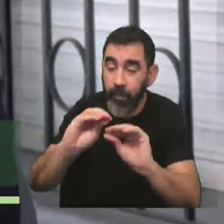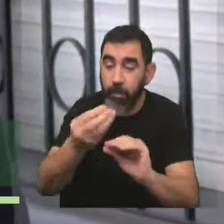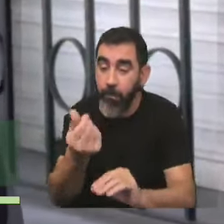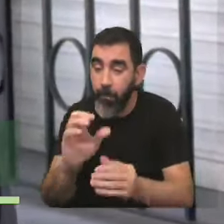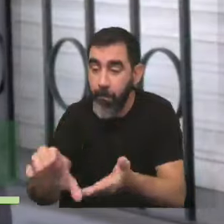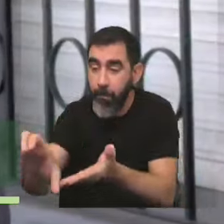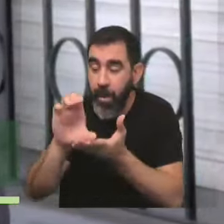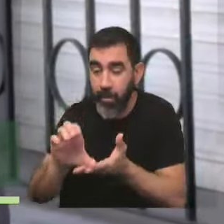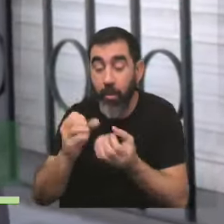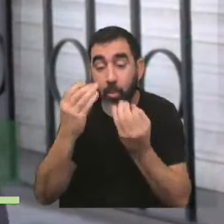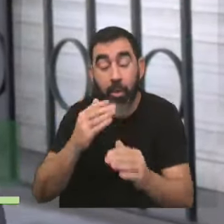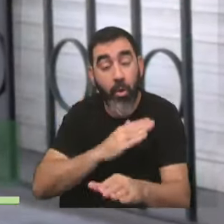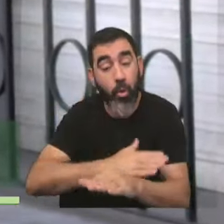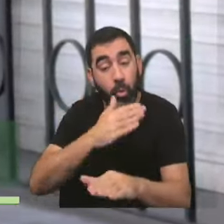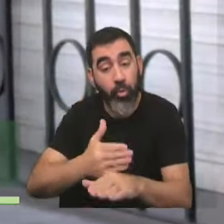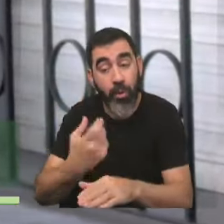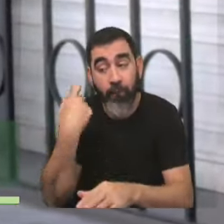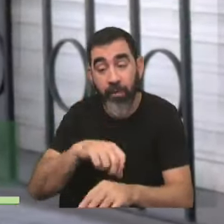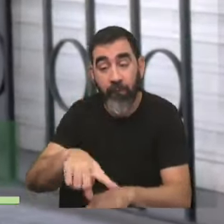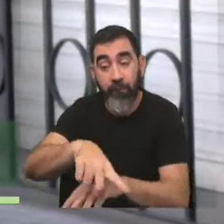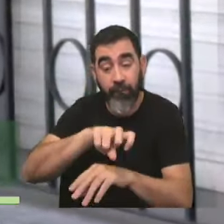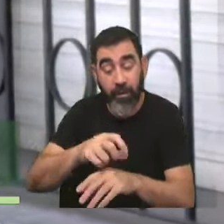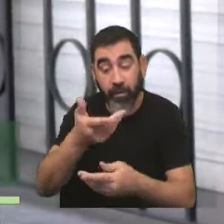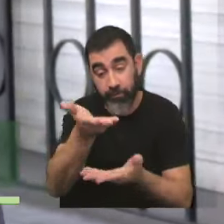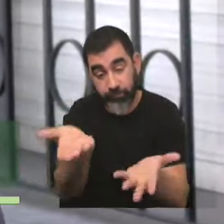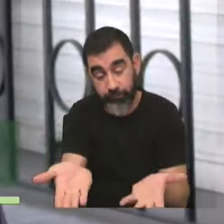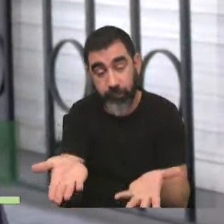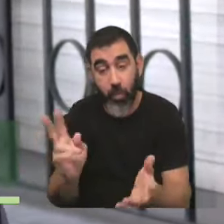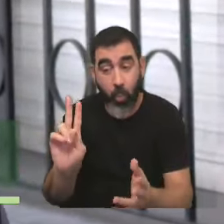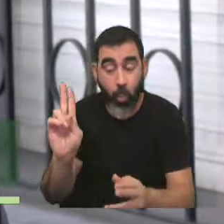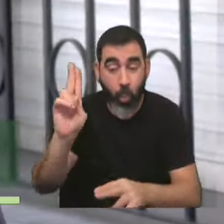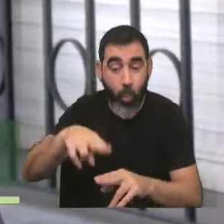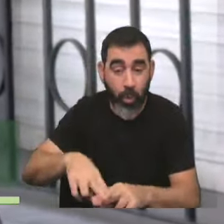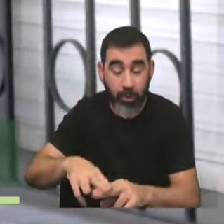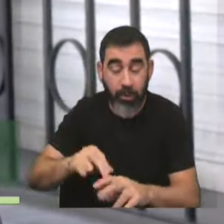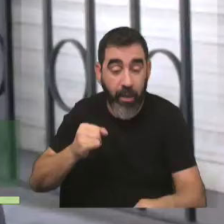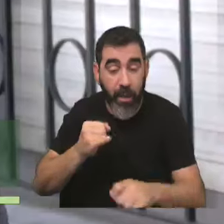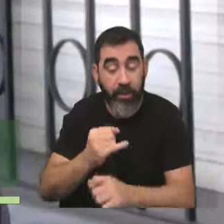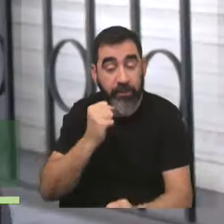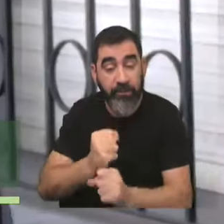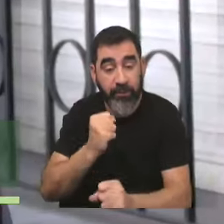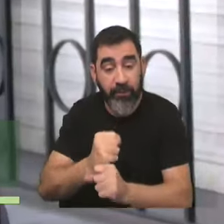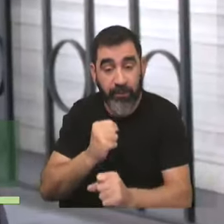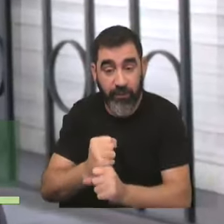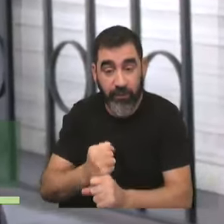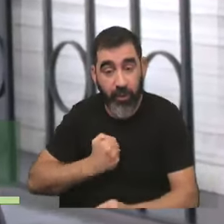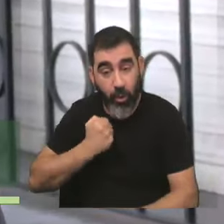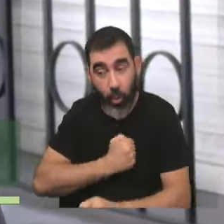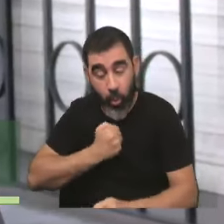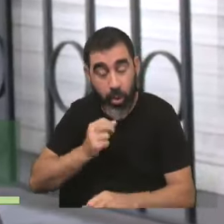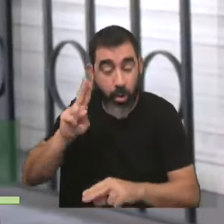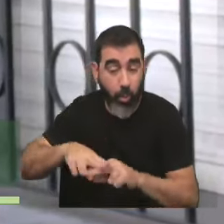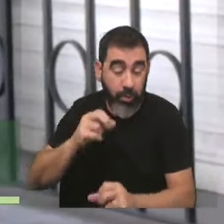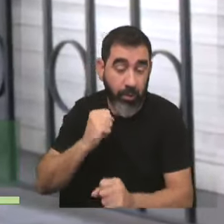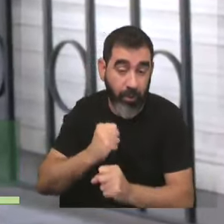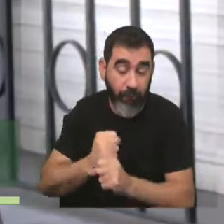la fiscalía porque la consecuencia de la falta de la fiscalía entre otras cosas es el aumento de los siniestros laborales y lo que más duele no siniestros